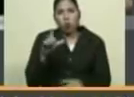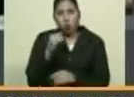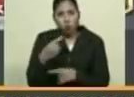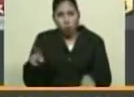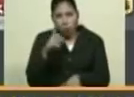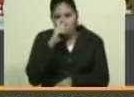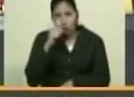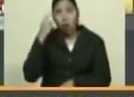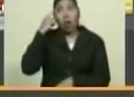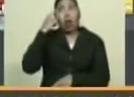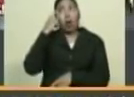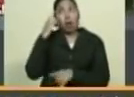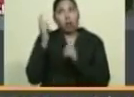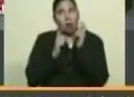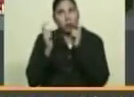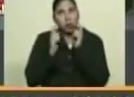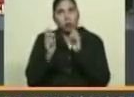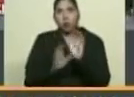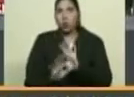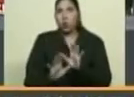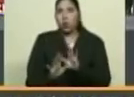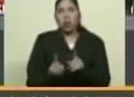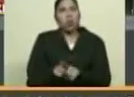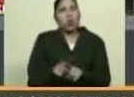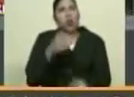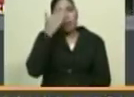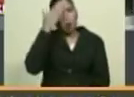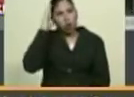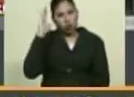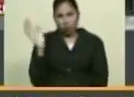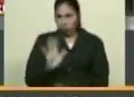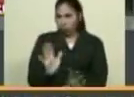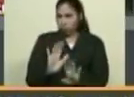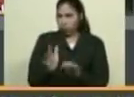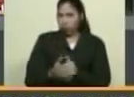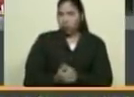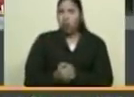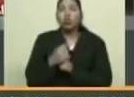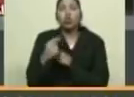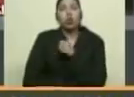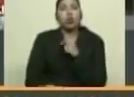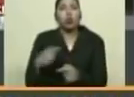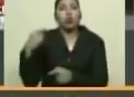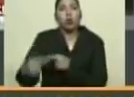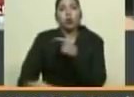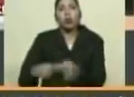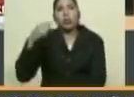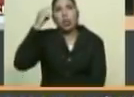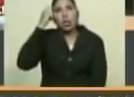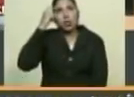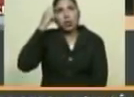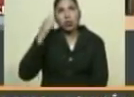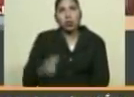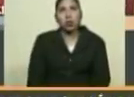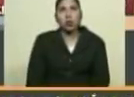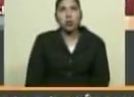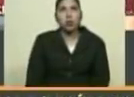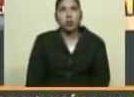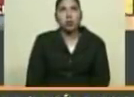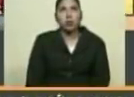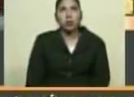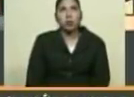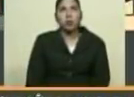me iría para el Orsa, ¿verdad? Por algo dijo Hugo Chávez que si él le quedara tiempo,